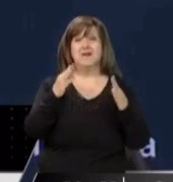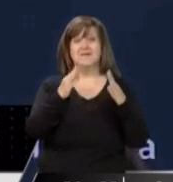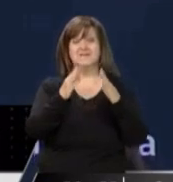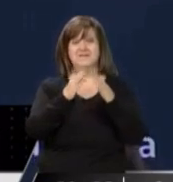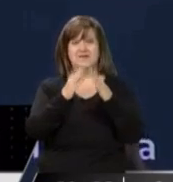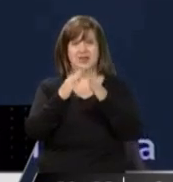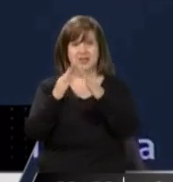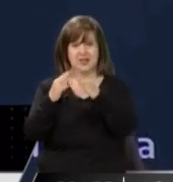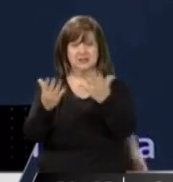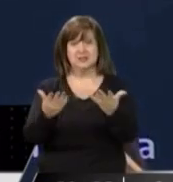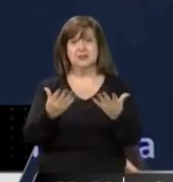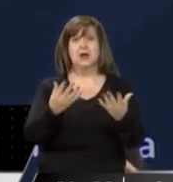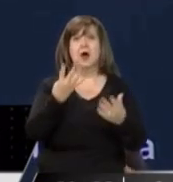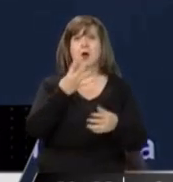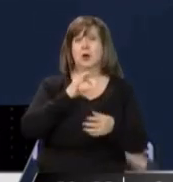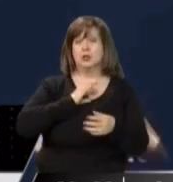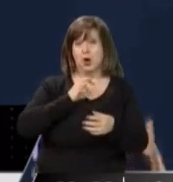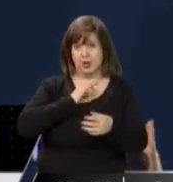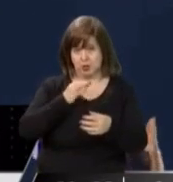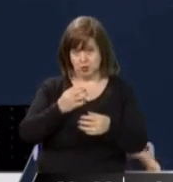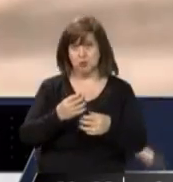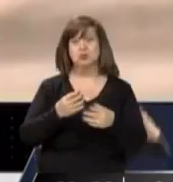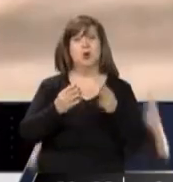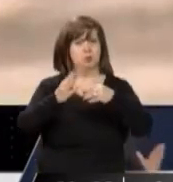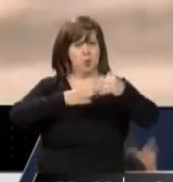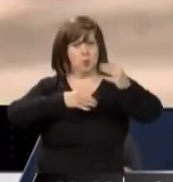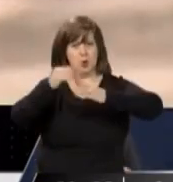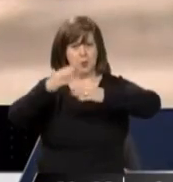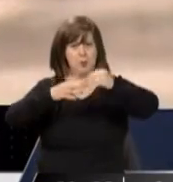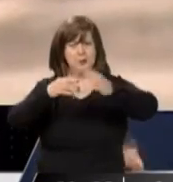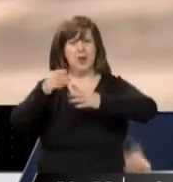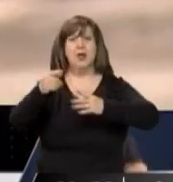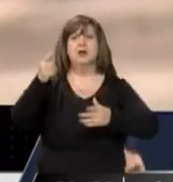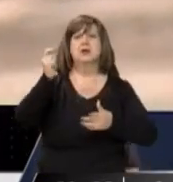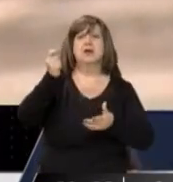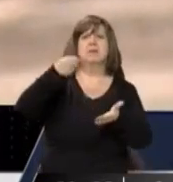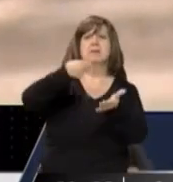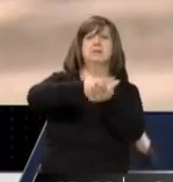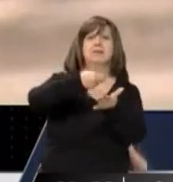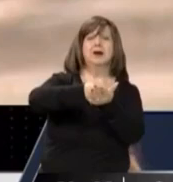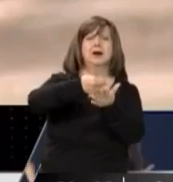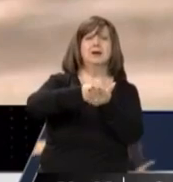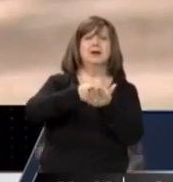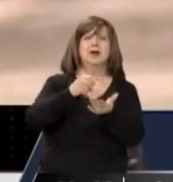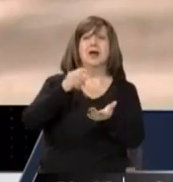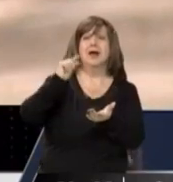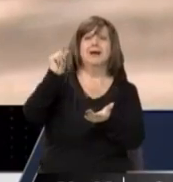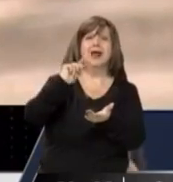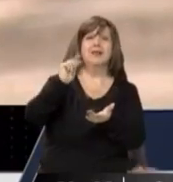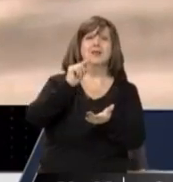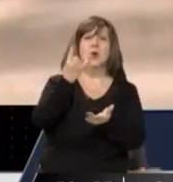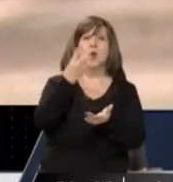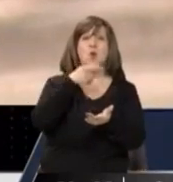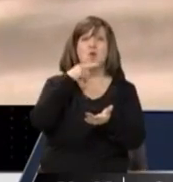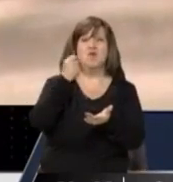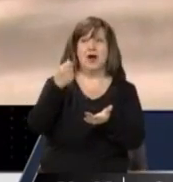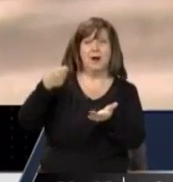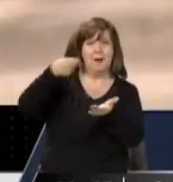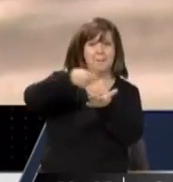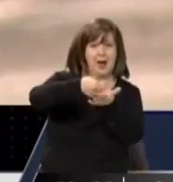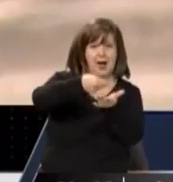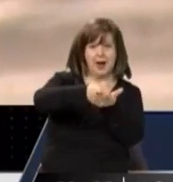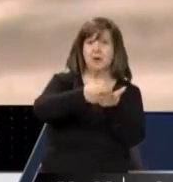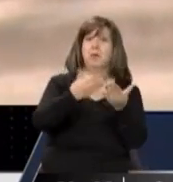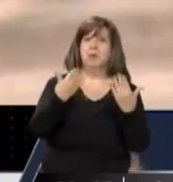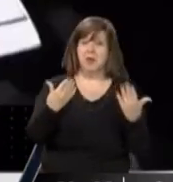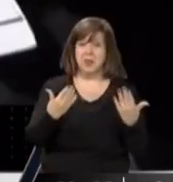en cuatro años y muchas de ellas fueron pagadas con créditos suba no tenemos muy